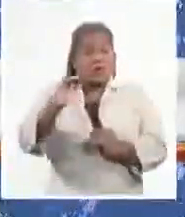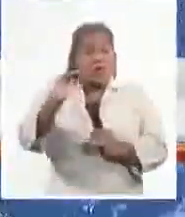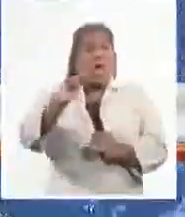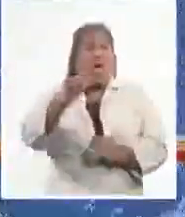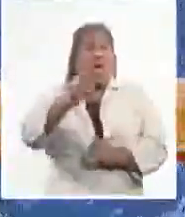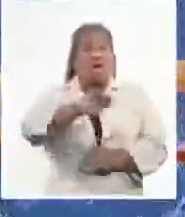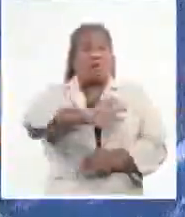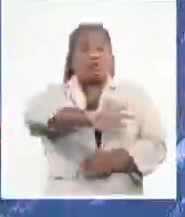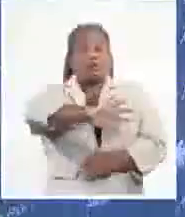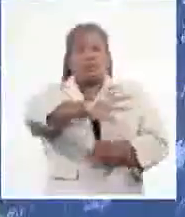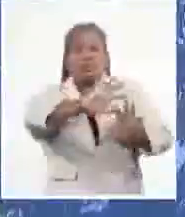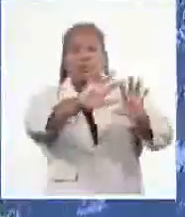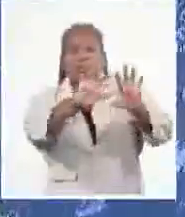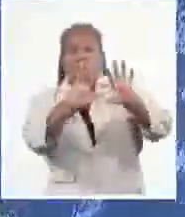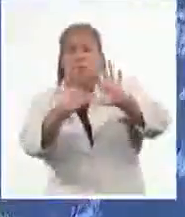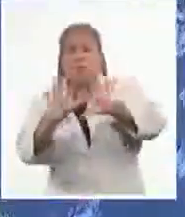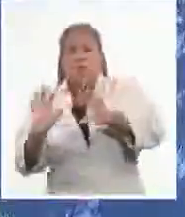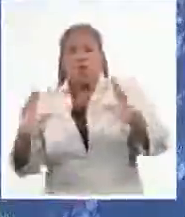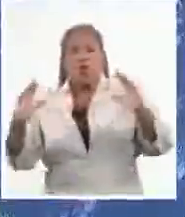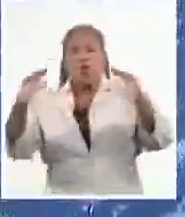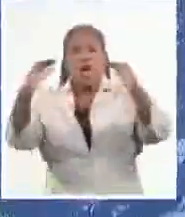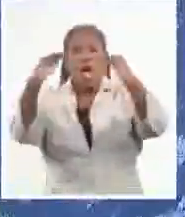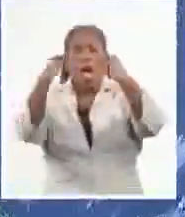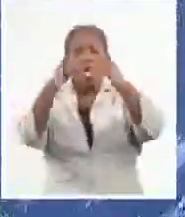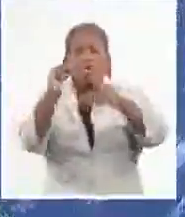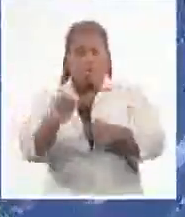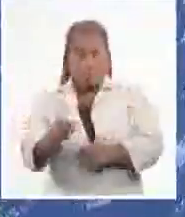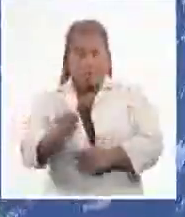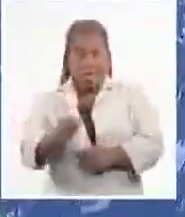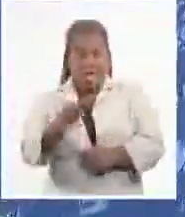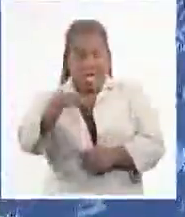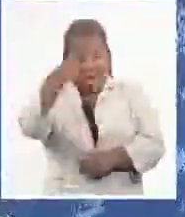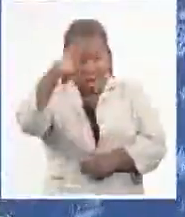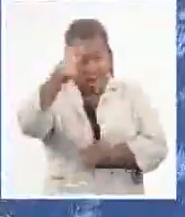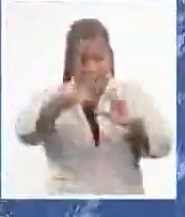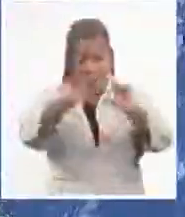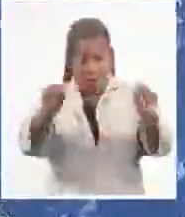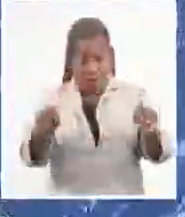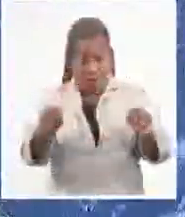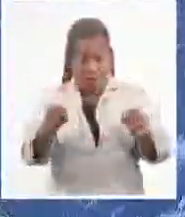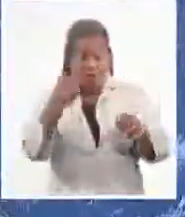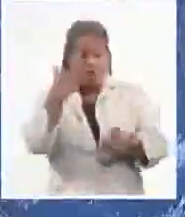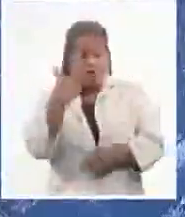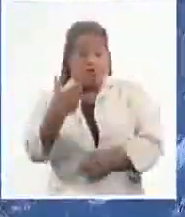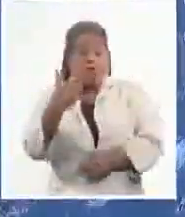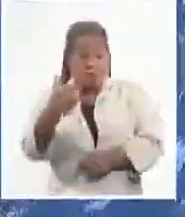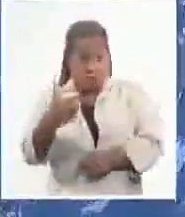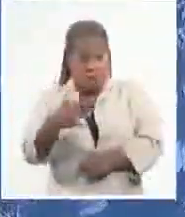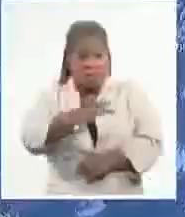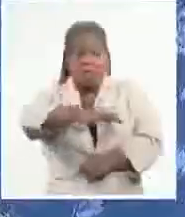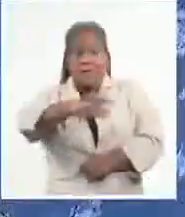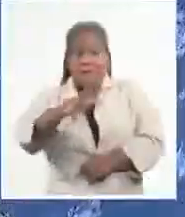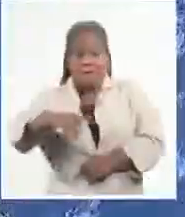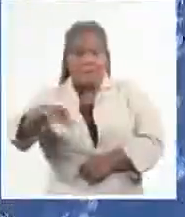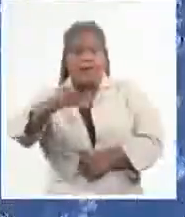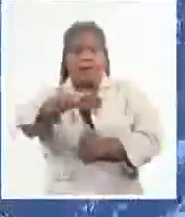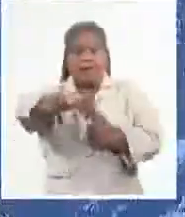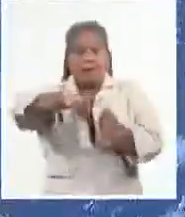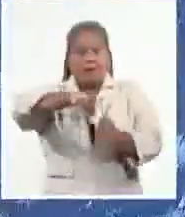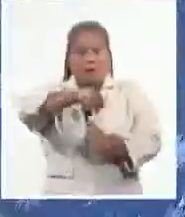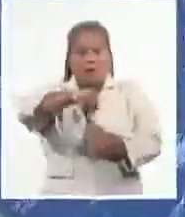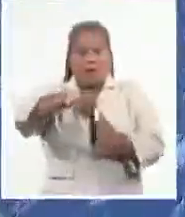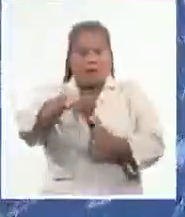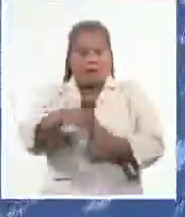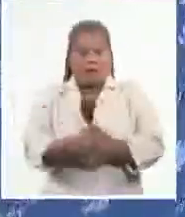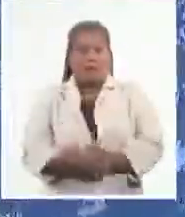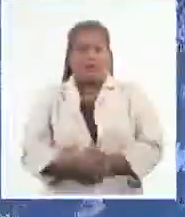estos nublados que rodean ahora mismo al territorio nacional, sobre todo en el Mar Caribe y en el Golfo de México. Algunos de esos nublados cruzan